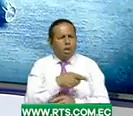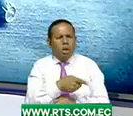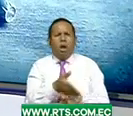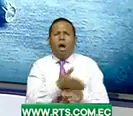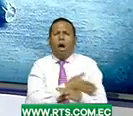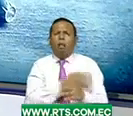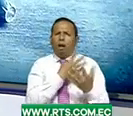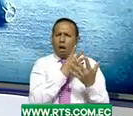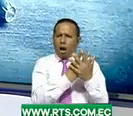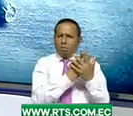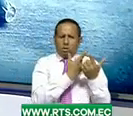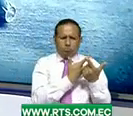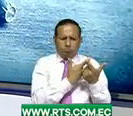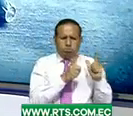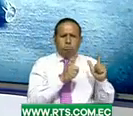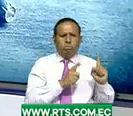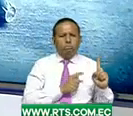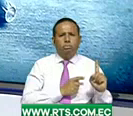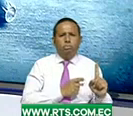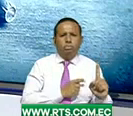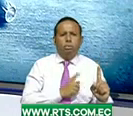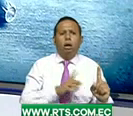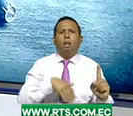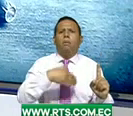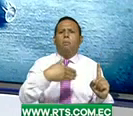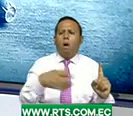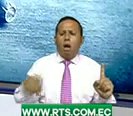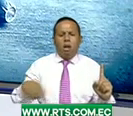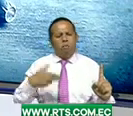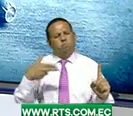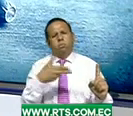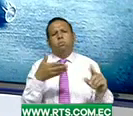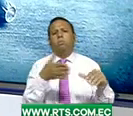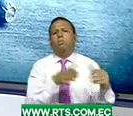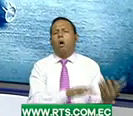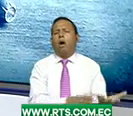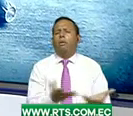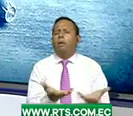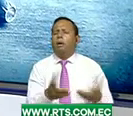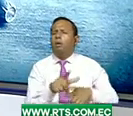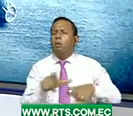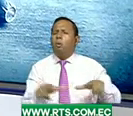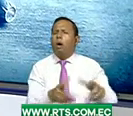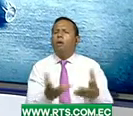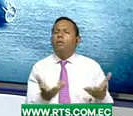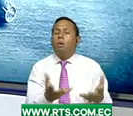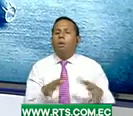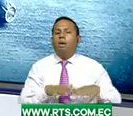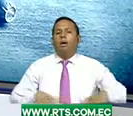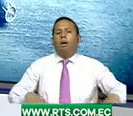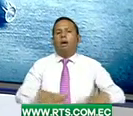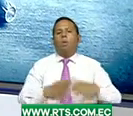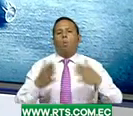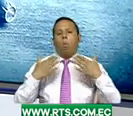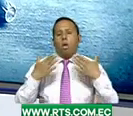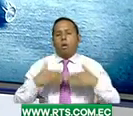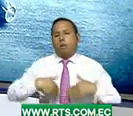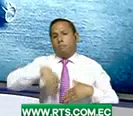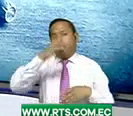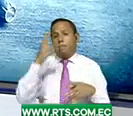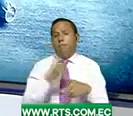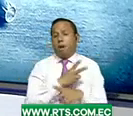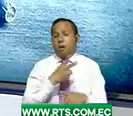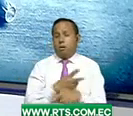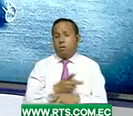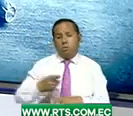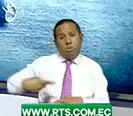días de haber salido de prisión. El suceso se dio en uno de los sectores más peligrosos de Guayaquil y fue cometido por